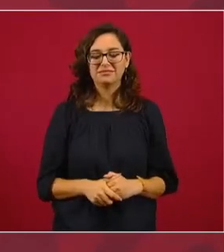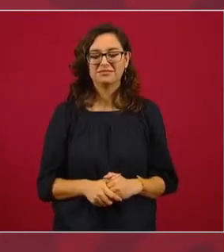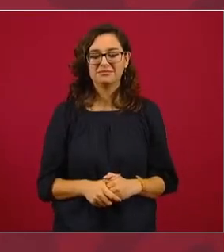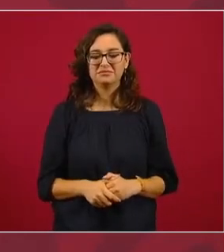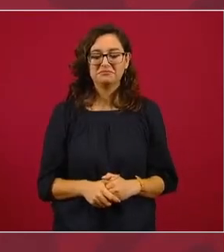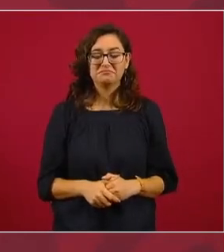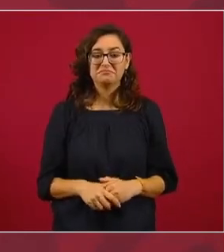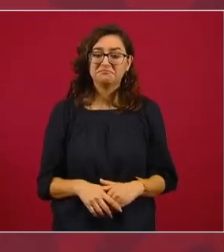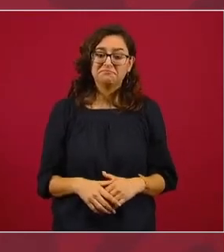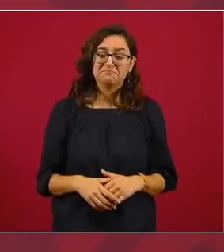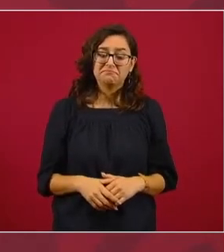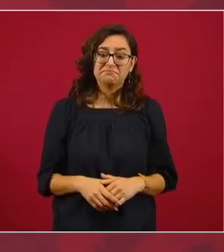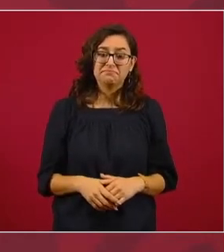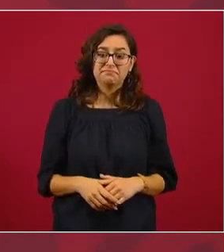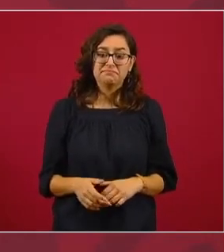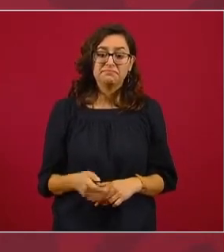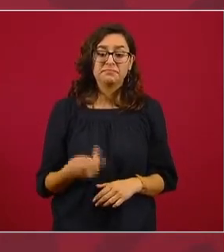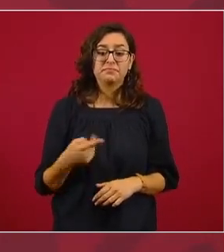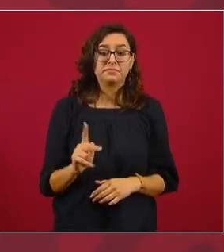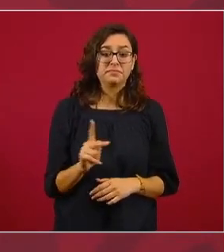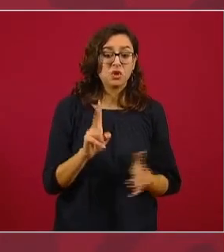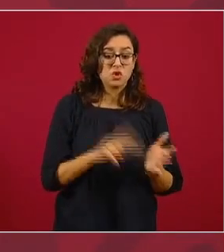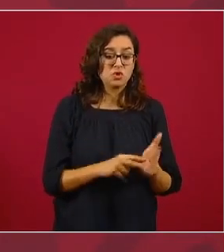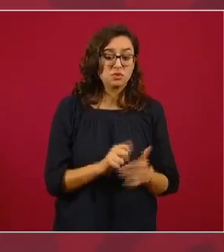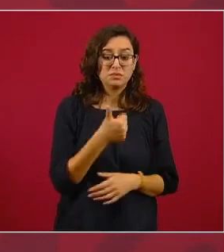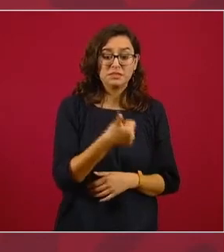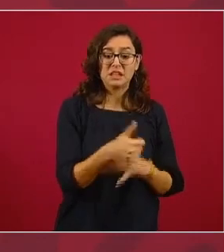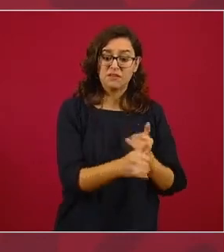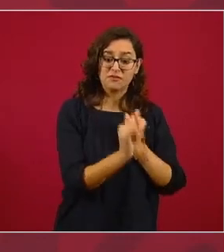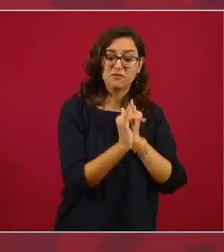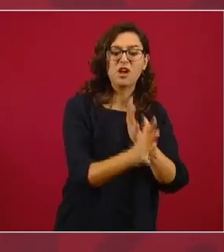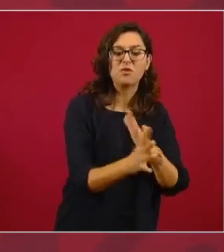¿Qué hicieron en el 2006 con el fraude?